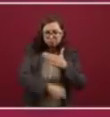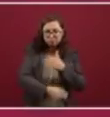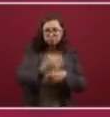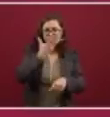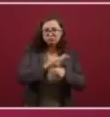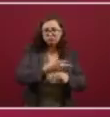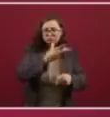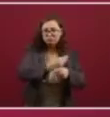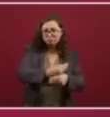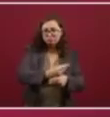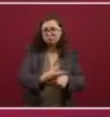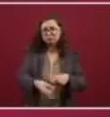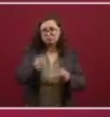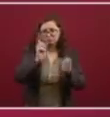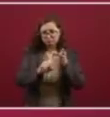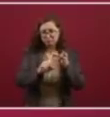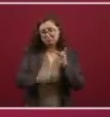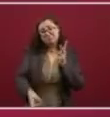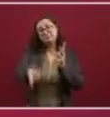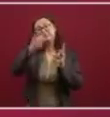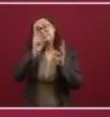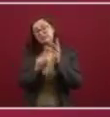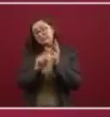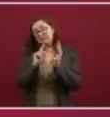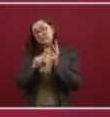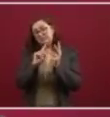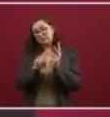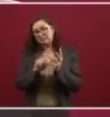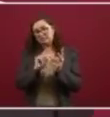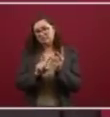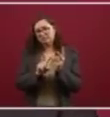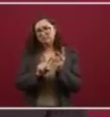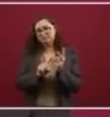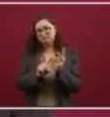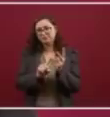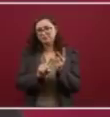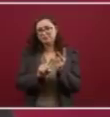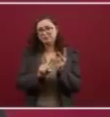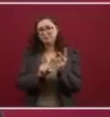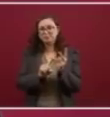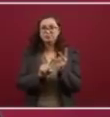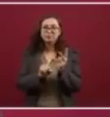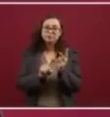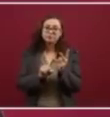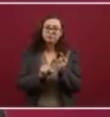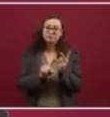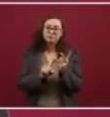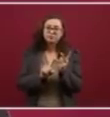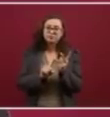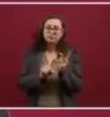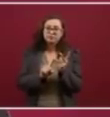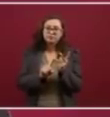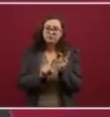otra opción, la tercera, es hacer una sociedad